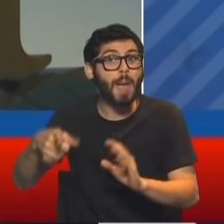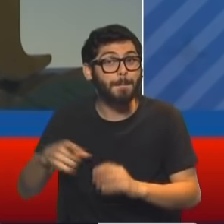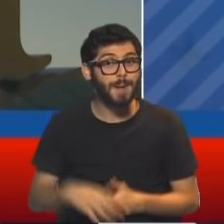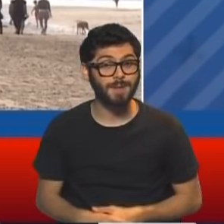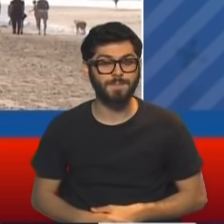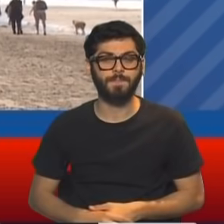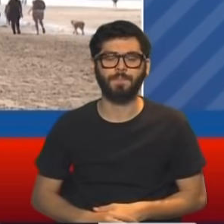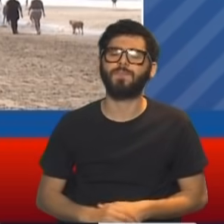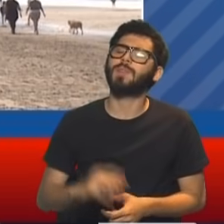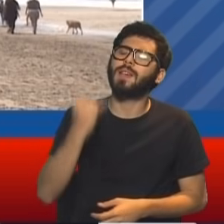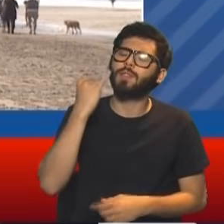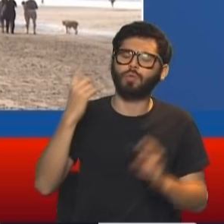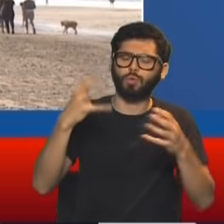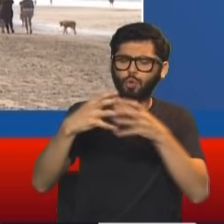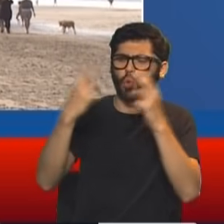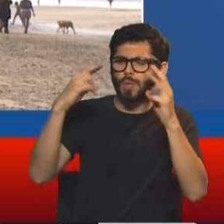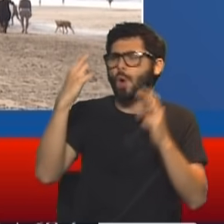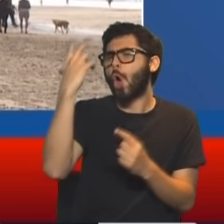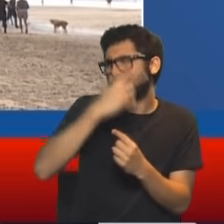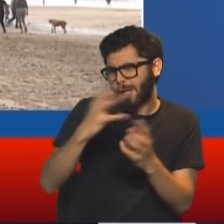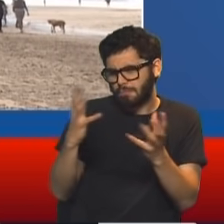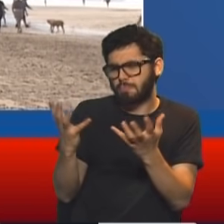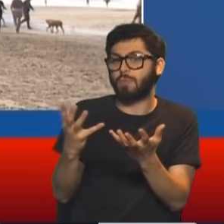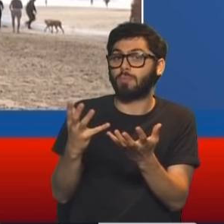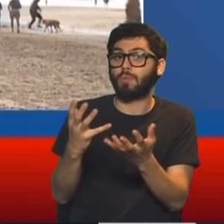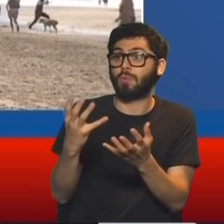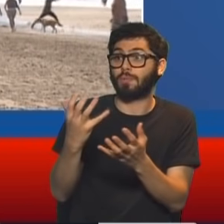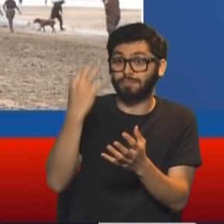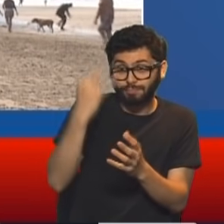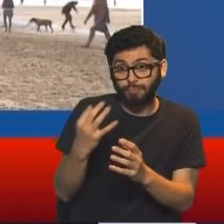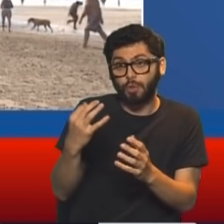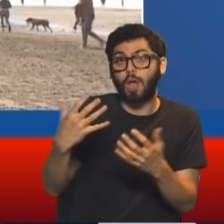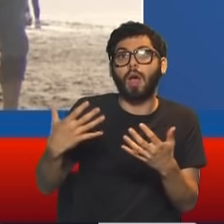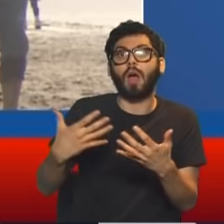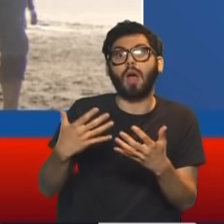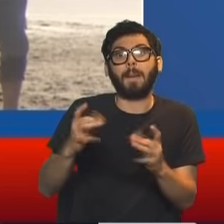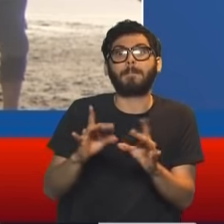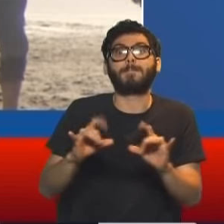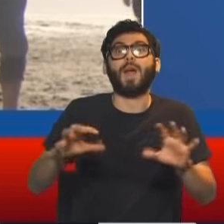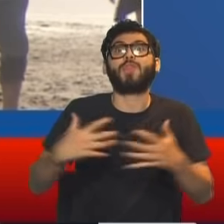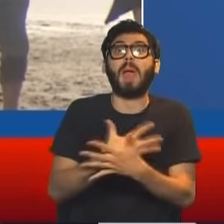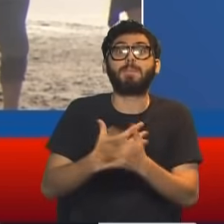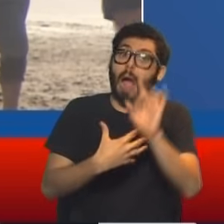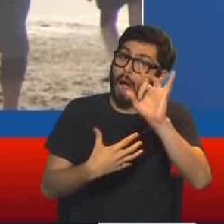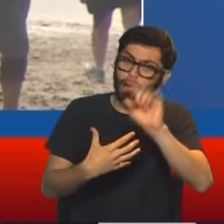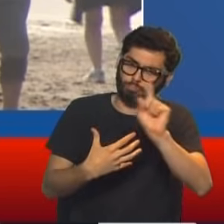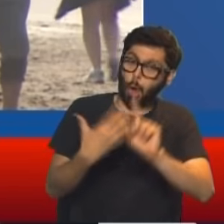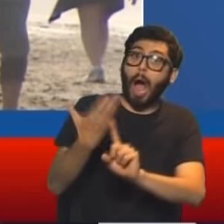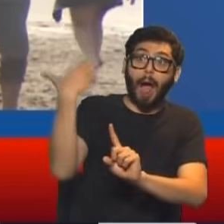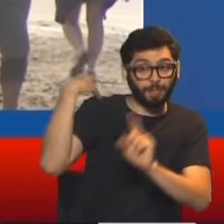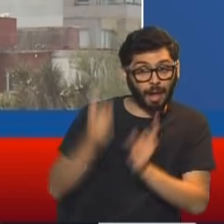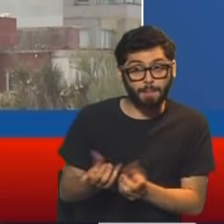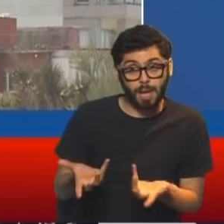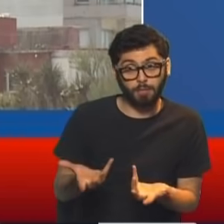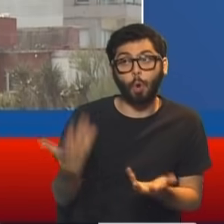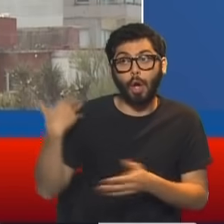sector del turismo, hotelero y demás, hay que decir, venía golpeado incluso desde antes de la pandemia también. Era un sector que no venía muy bien,